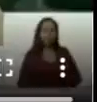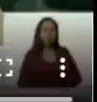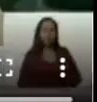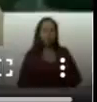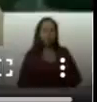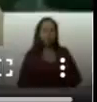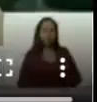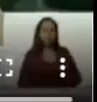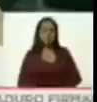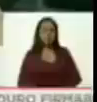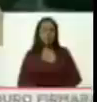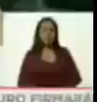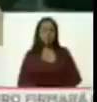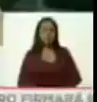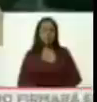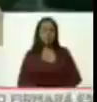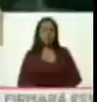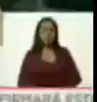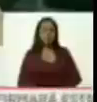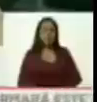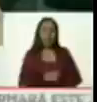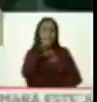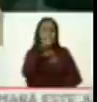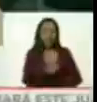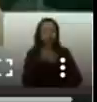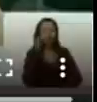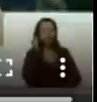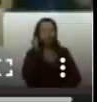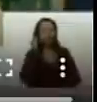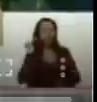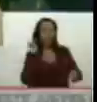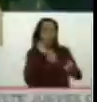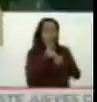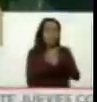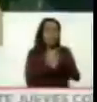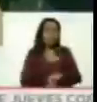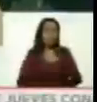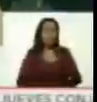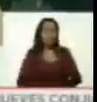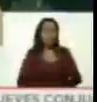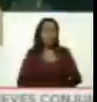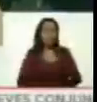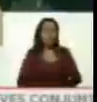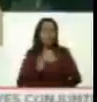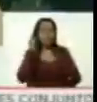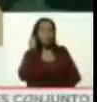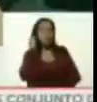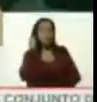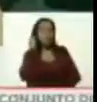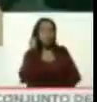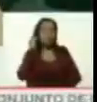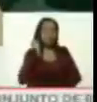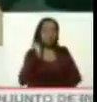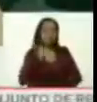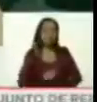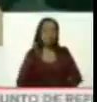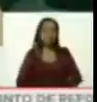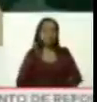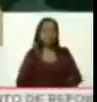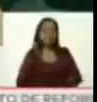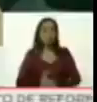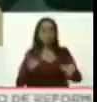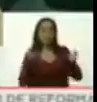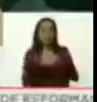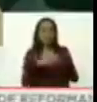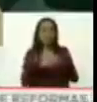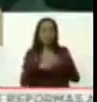Adelante. Resulta que la ciudadana que capturamos es una senadora de un